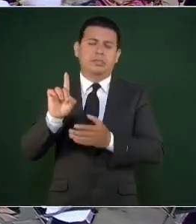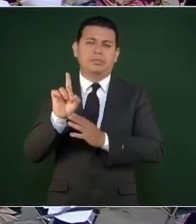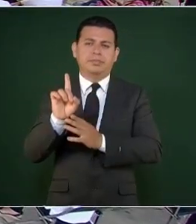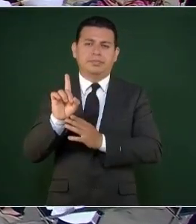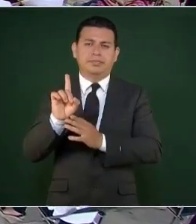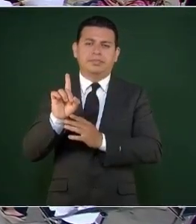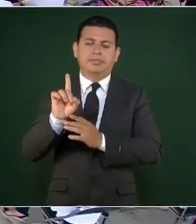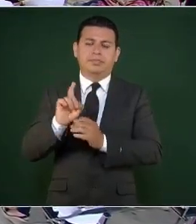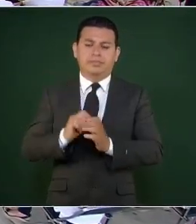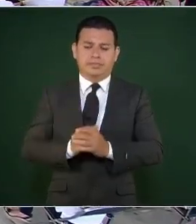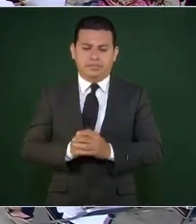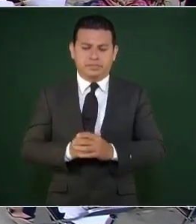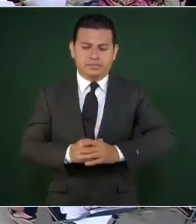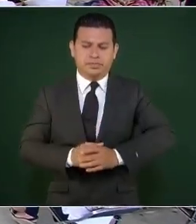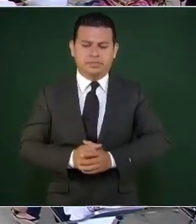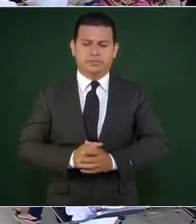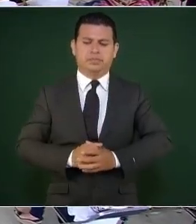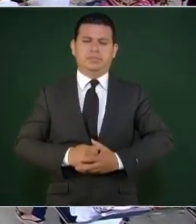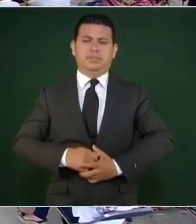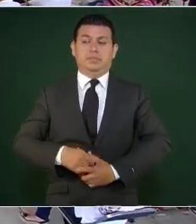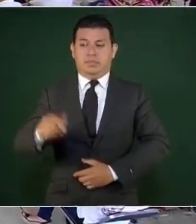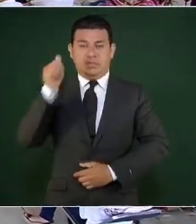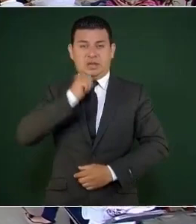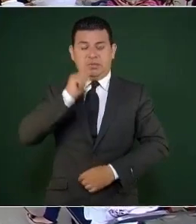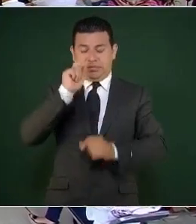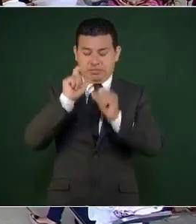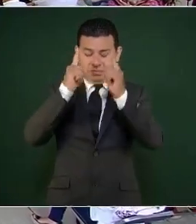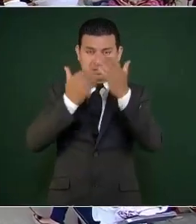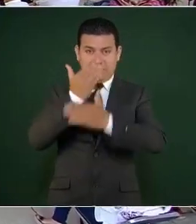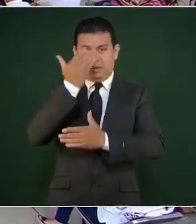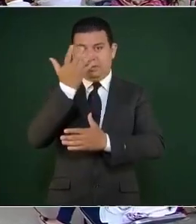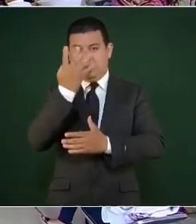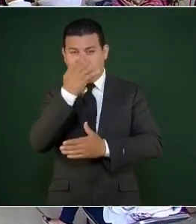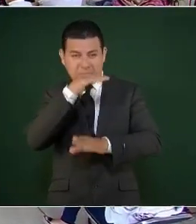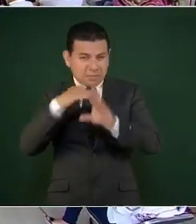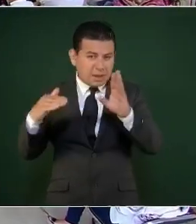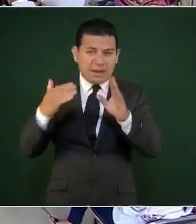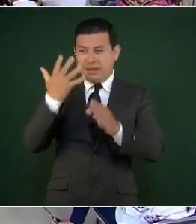se levante a las 5 de la mañana, 4:30,